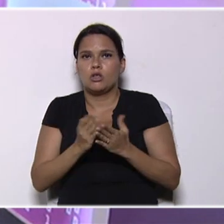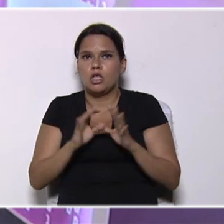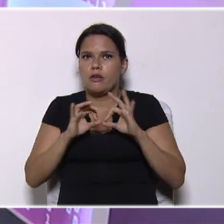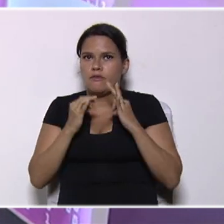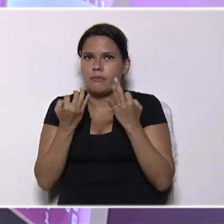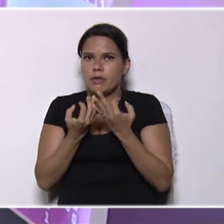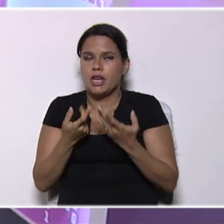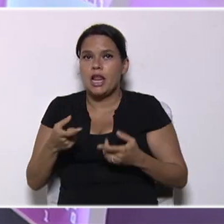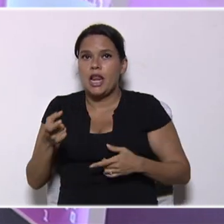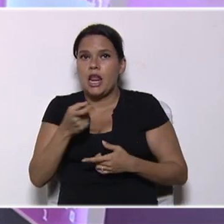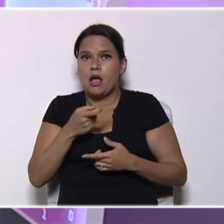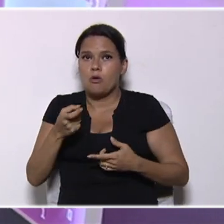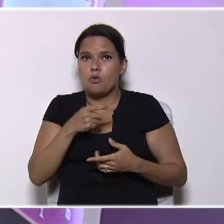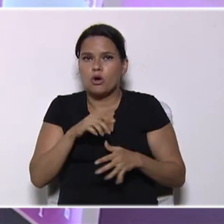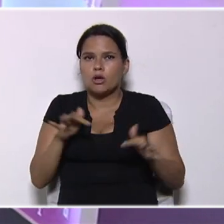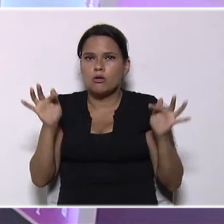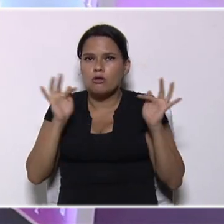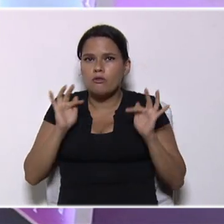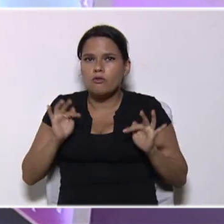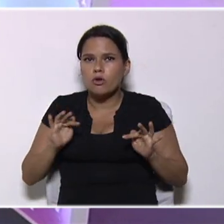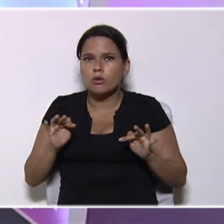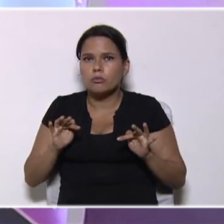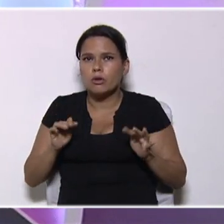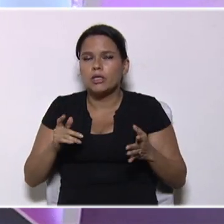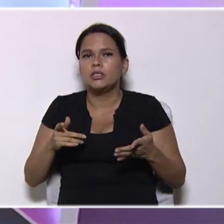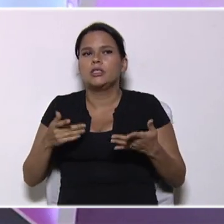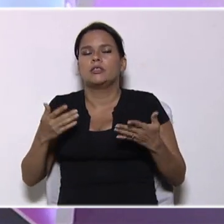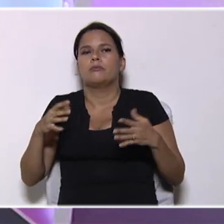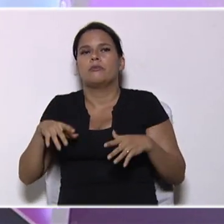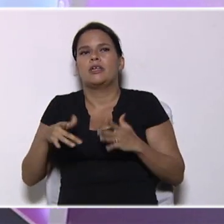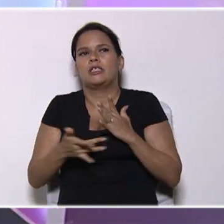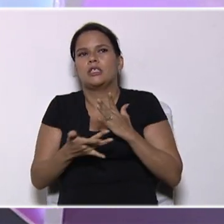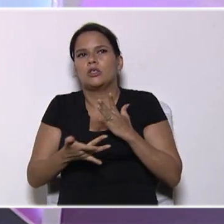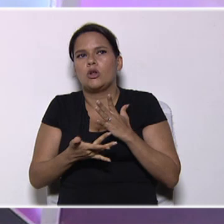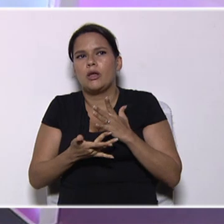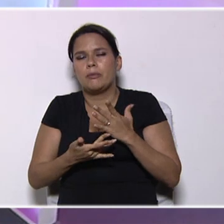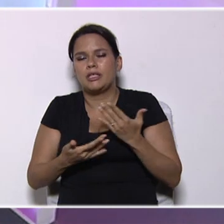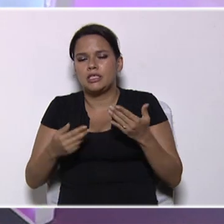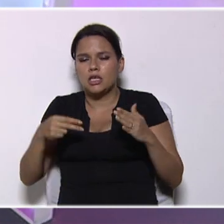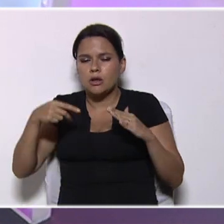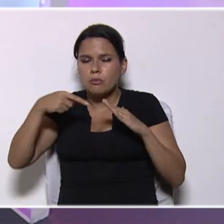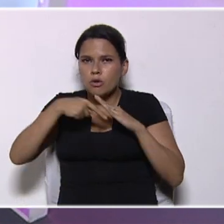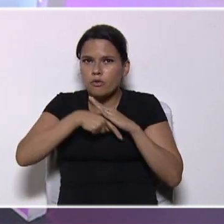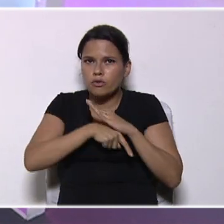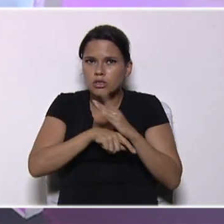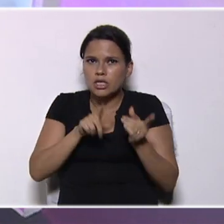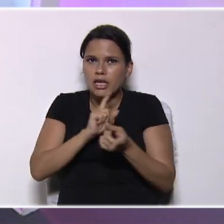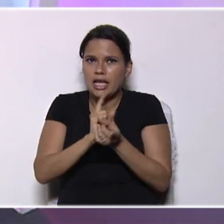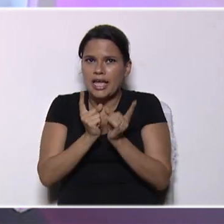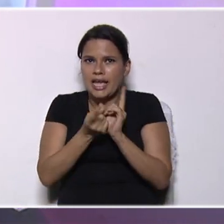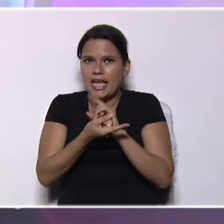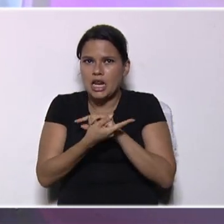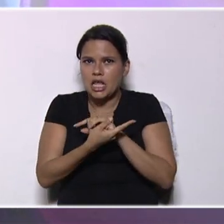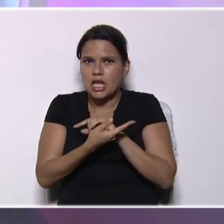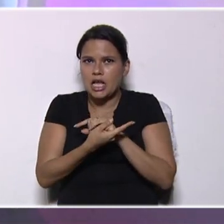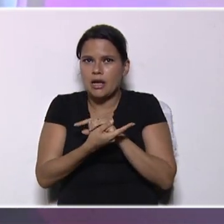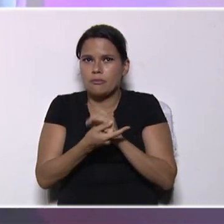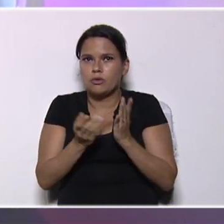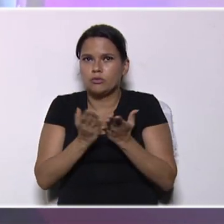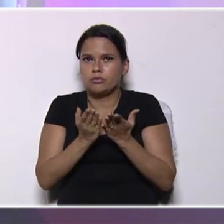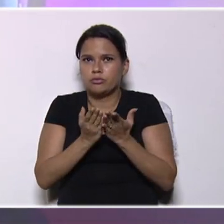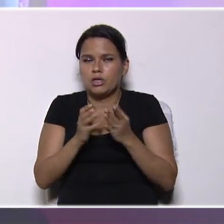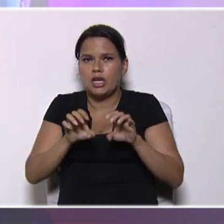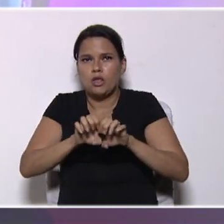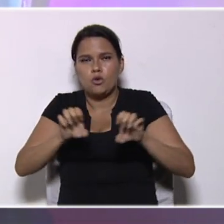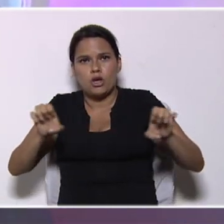nuevas estrategias didácticas desde el ámbito tecnológico para seguir profundizando en la transformación pedagógica. La educación a distancia